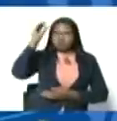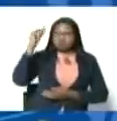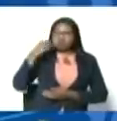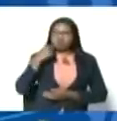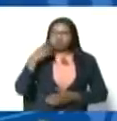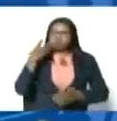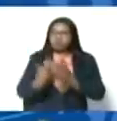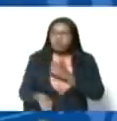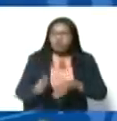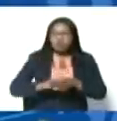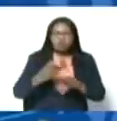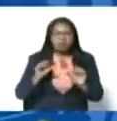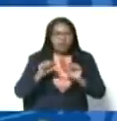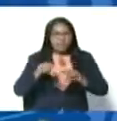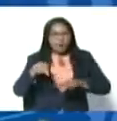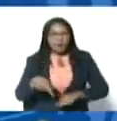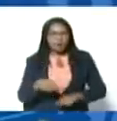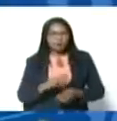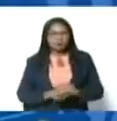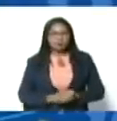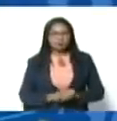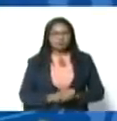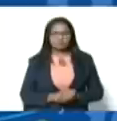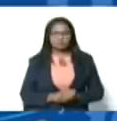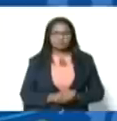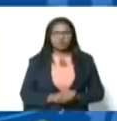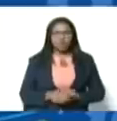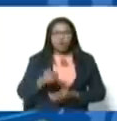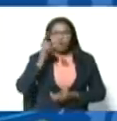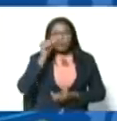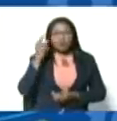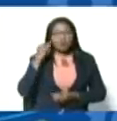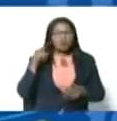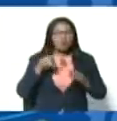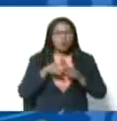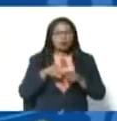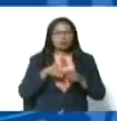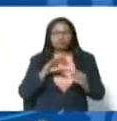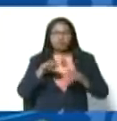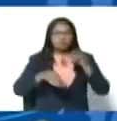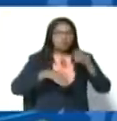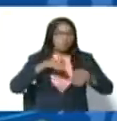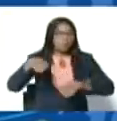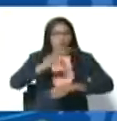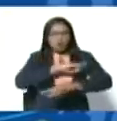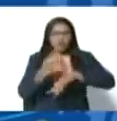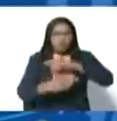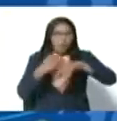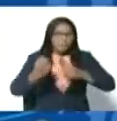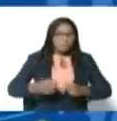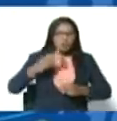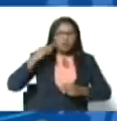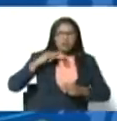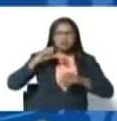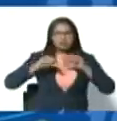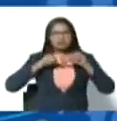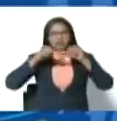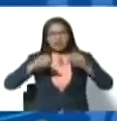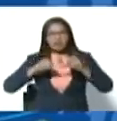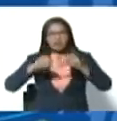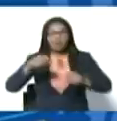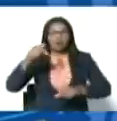fue, y aquí quedamos nosotros, los hombres y las mujeres de a pie, la revolución bolivariana de la clase obrera, aquí